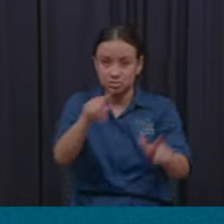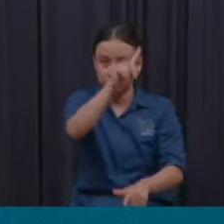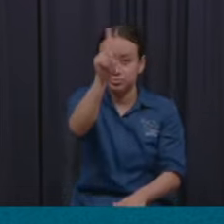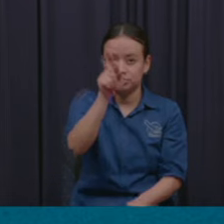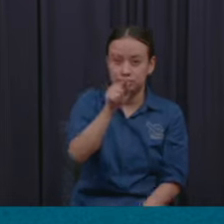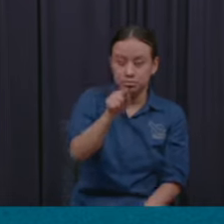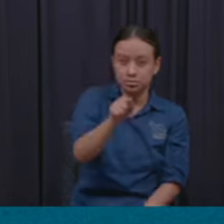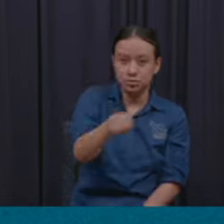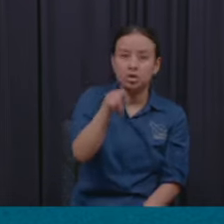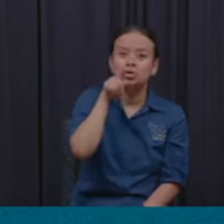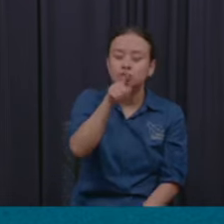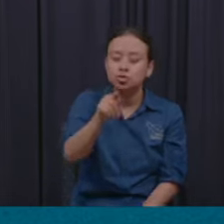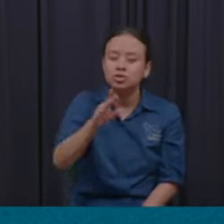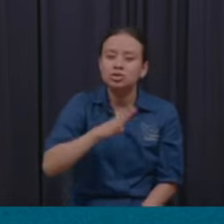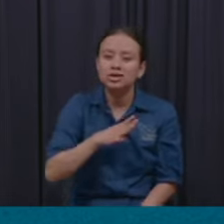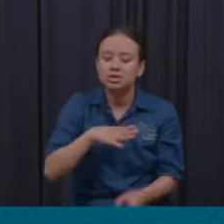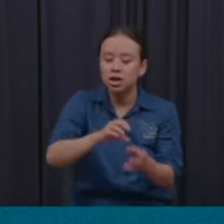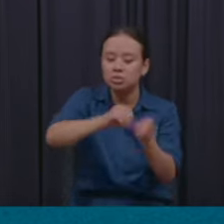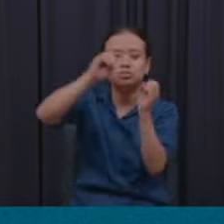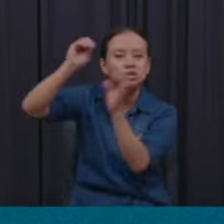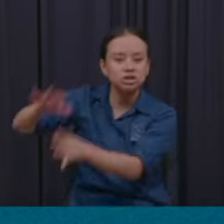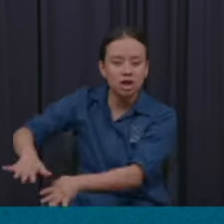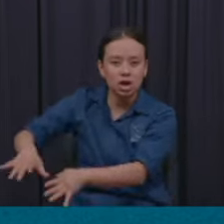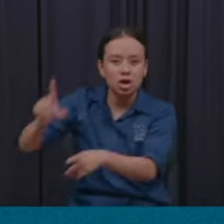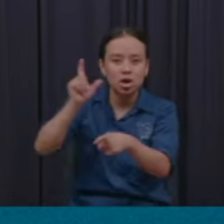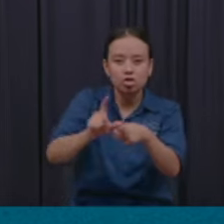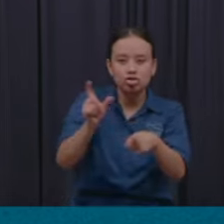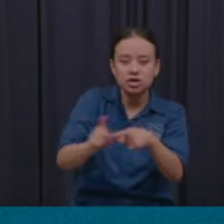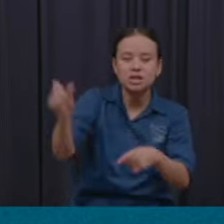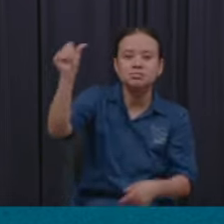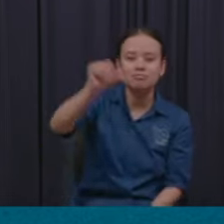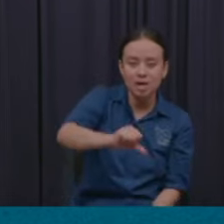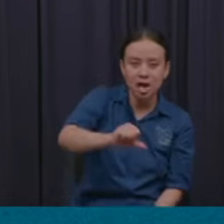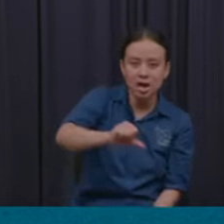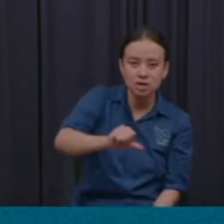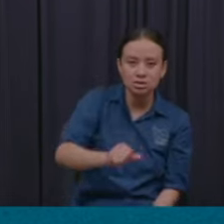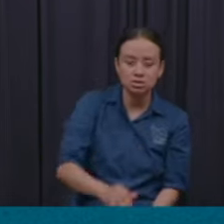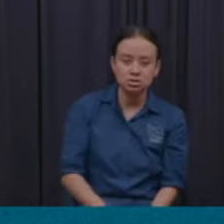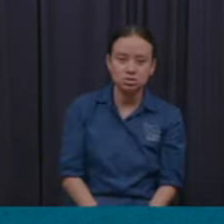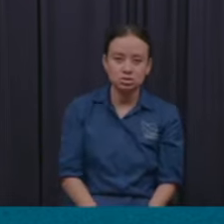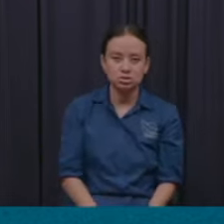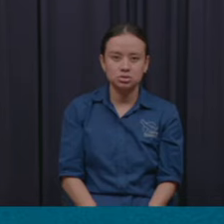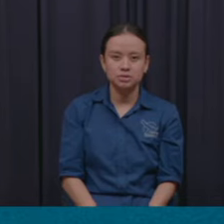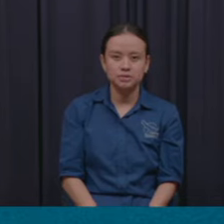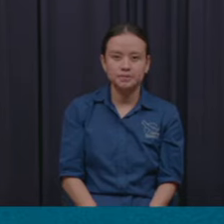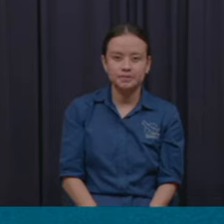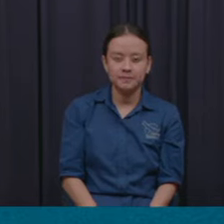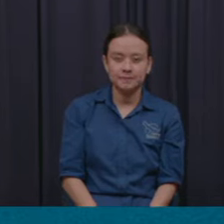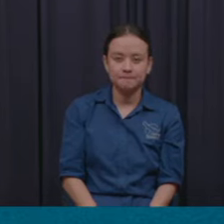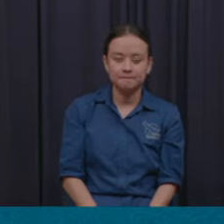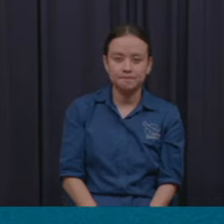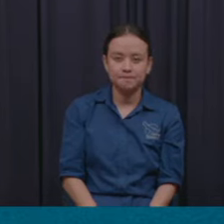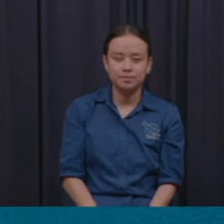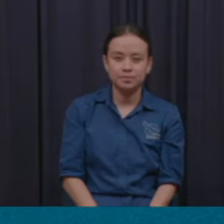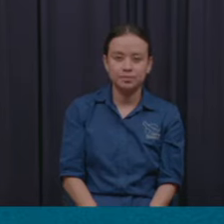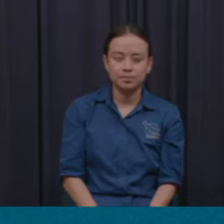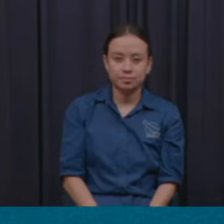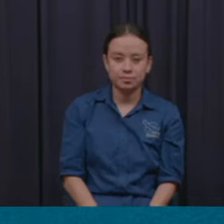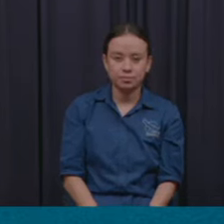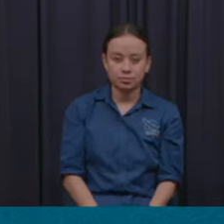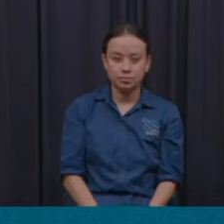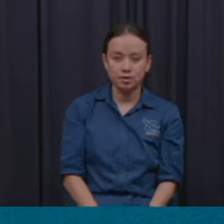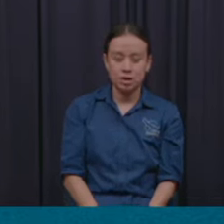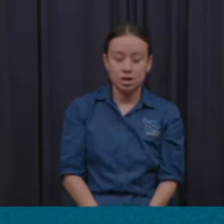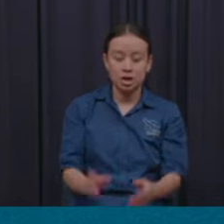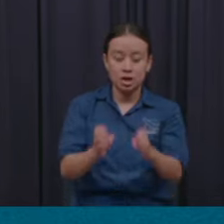estorbo, que tú lo recibiste pero no sabías que te estaban dando el yin yang en esa cadena,